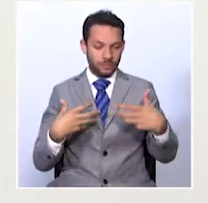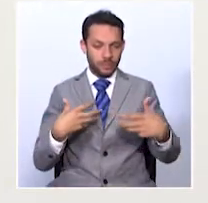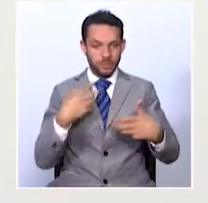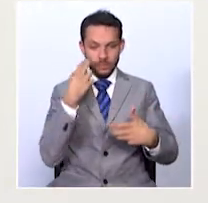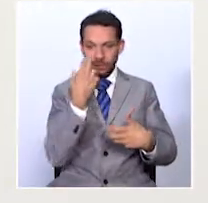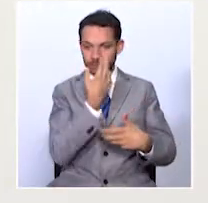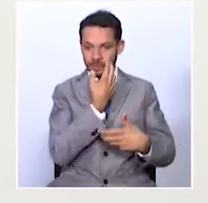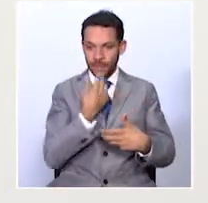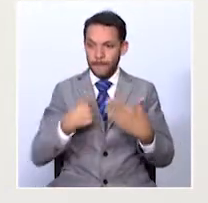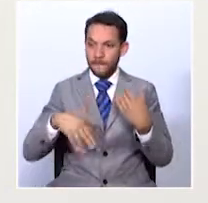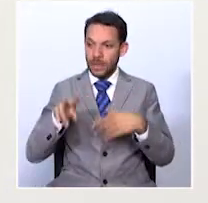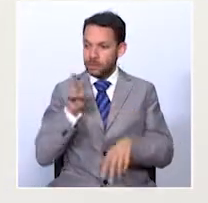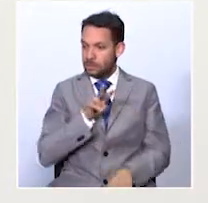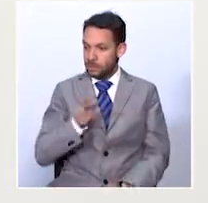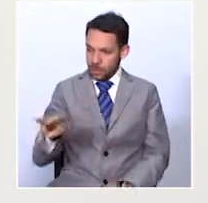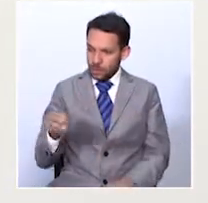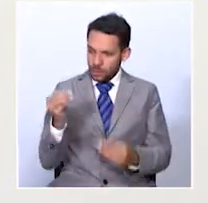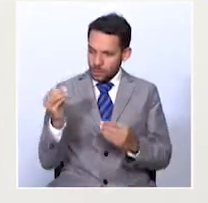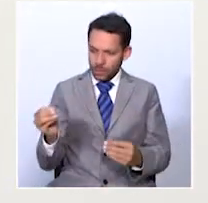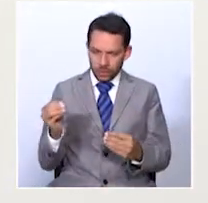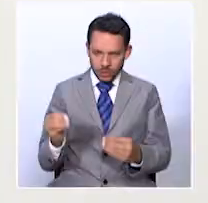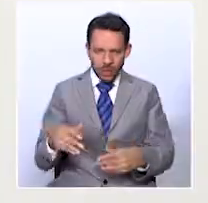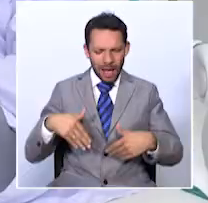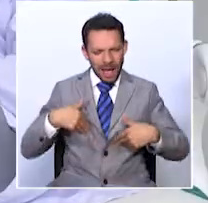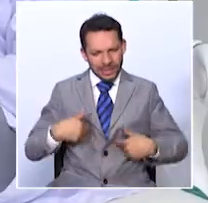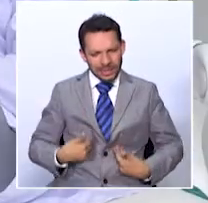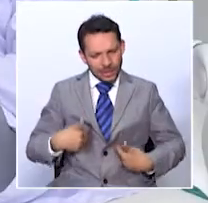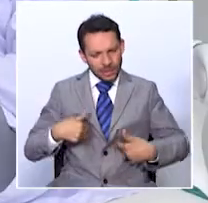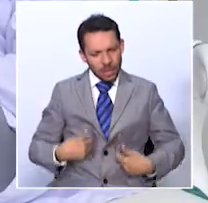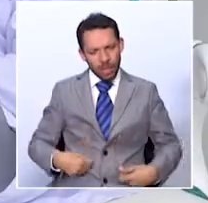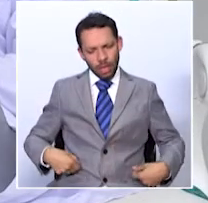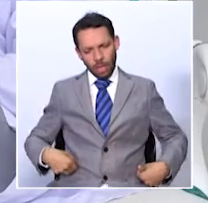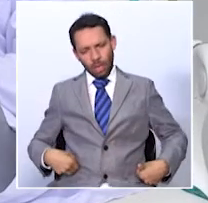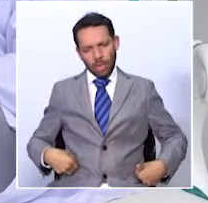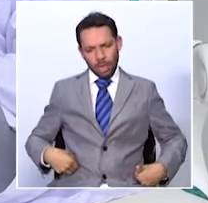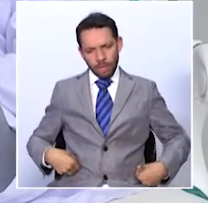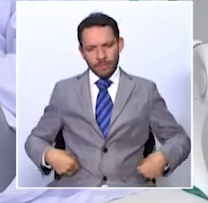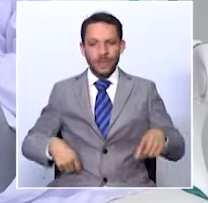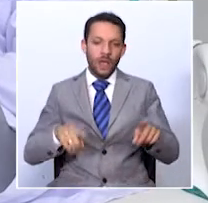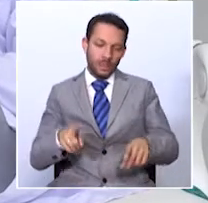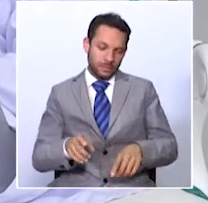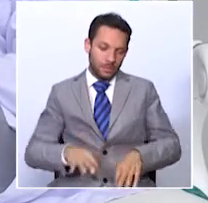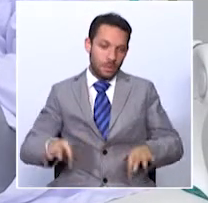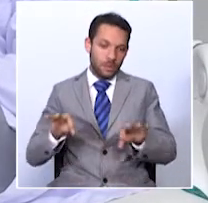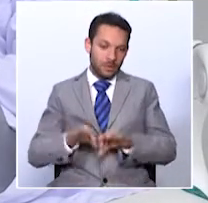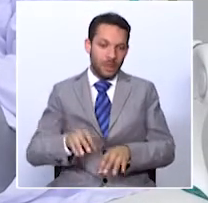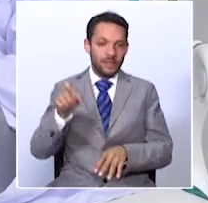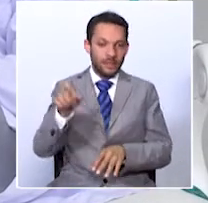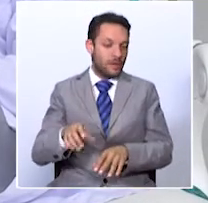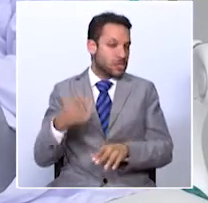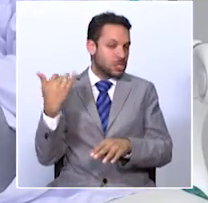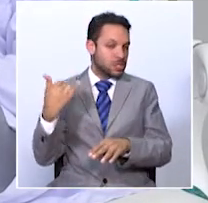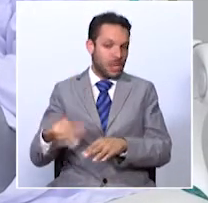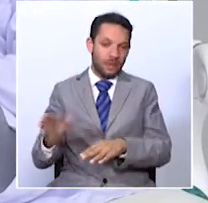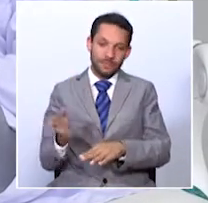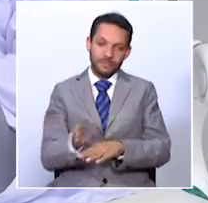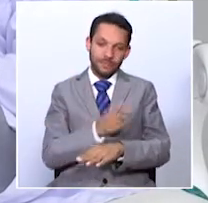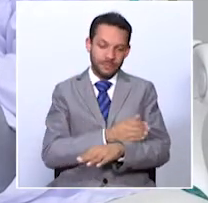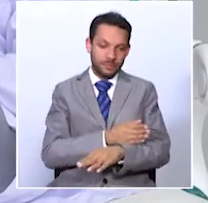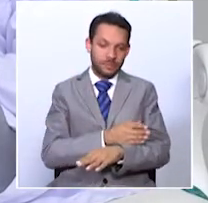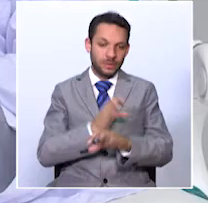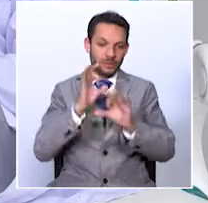las notan, que mire que están muy grandes, que se me agrandaron con haber rebajado de peso. No hay tal. ¿Estaban así? Que las glándulas